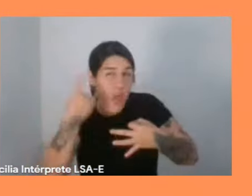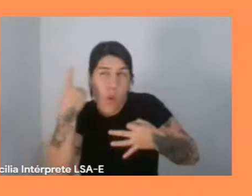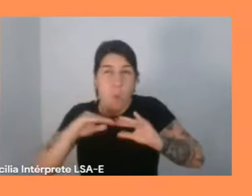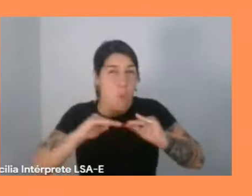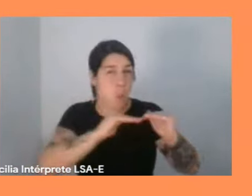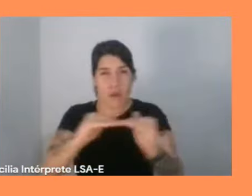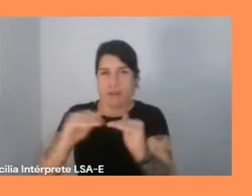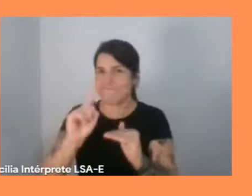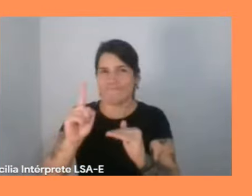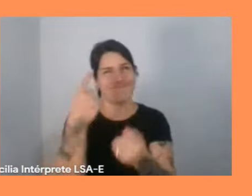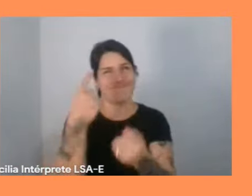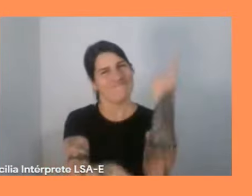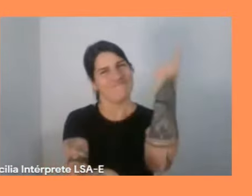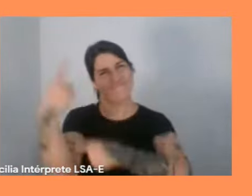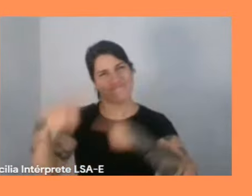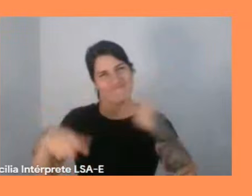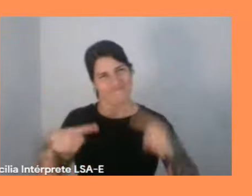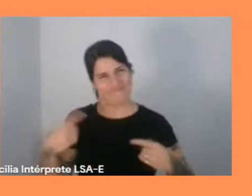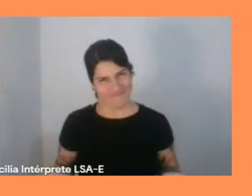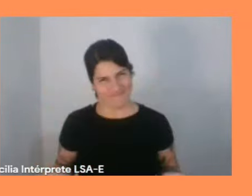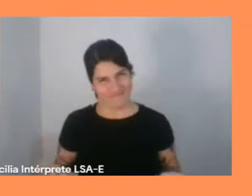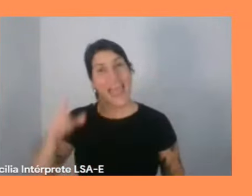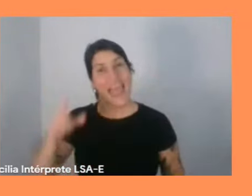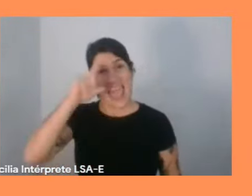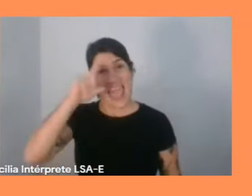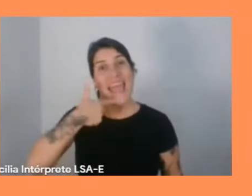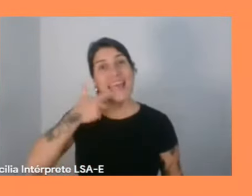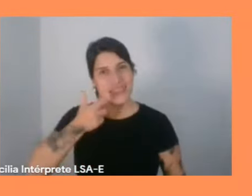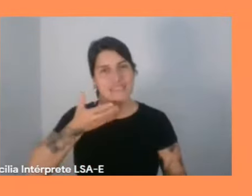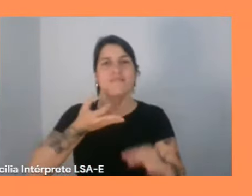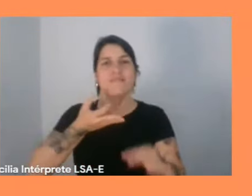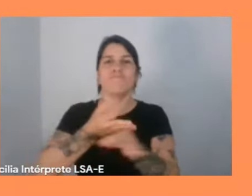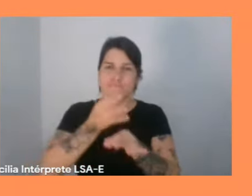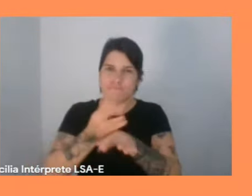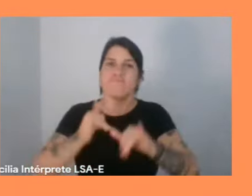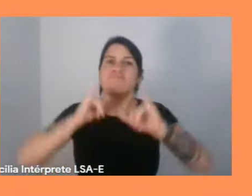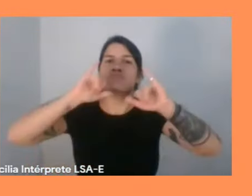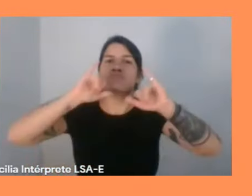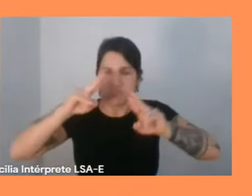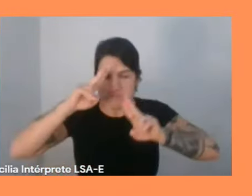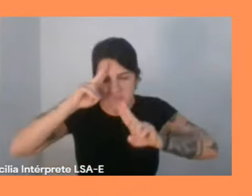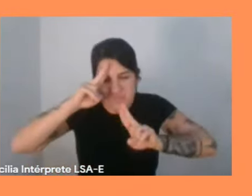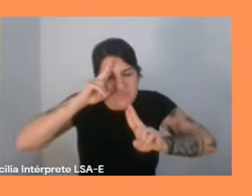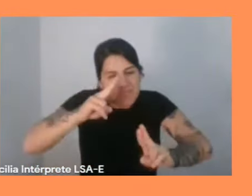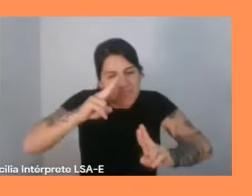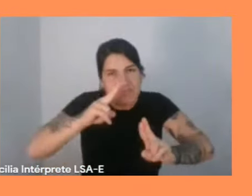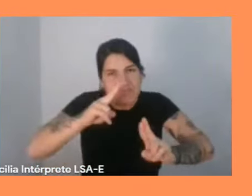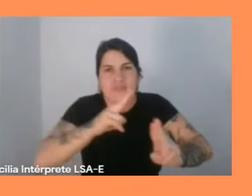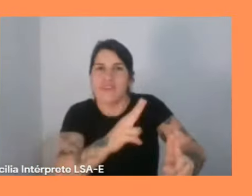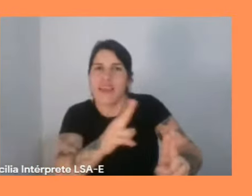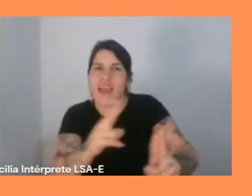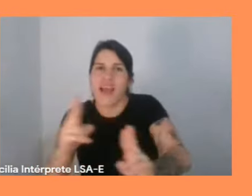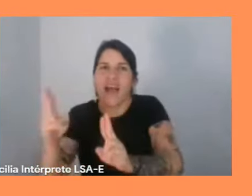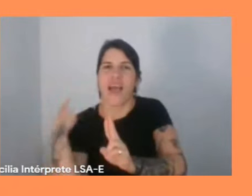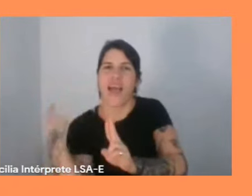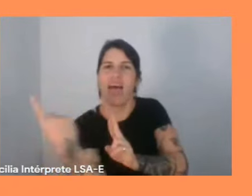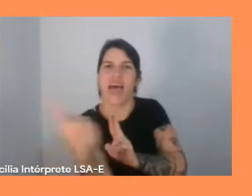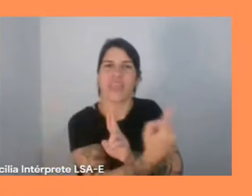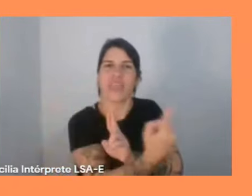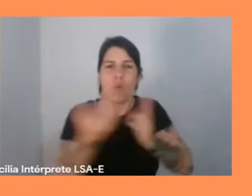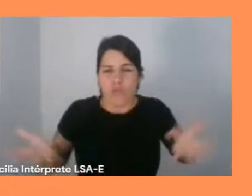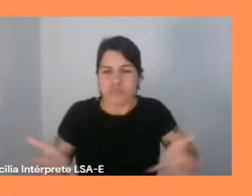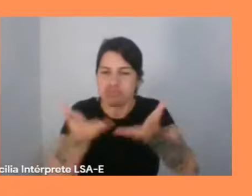estas cosmovisiones para valorarlas y promover los mismos derechos a sus